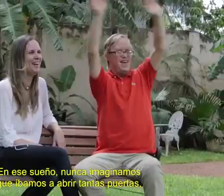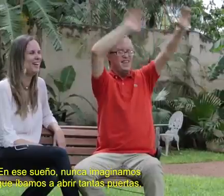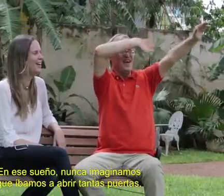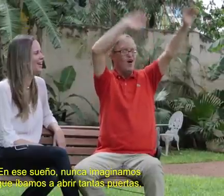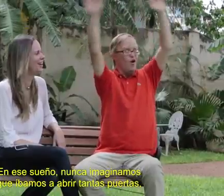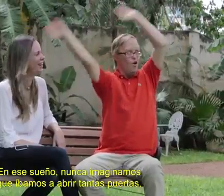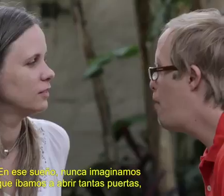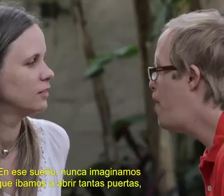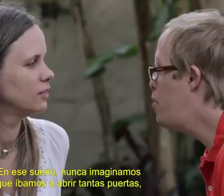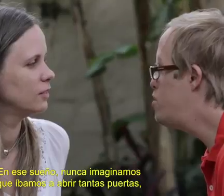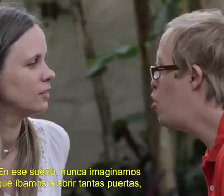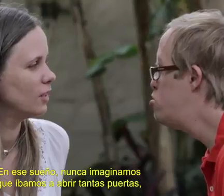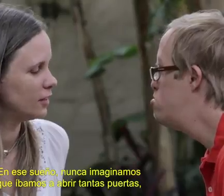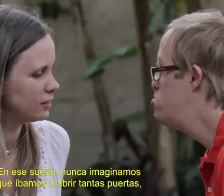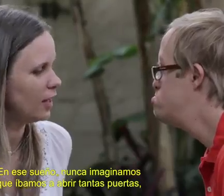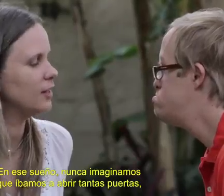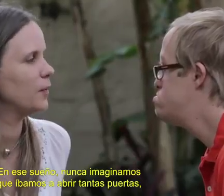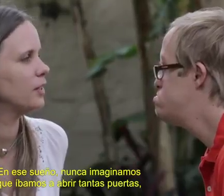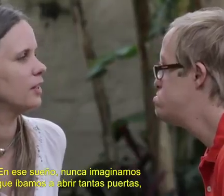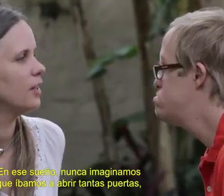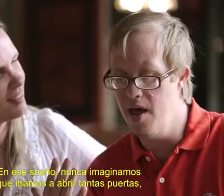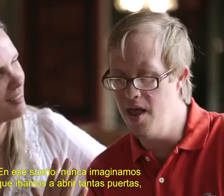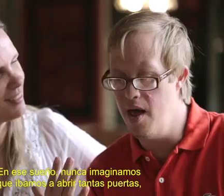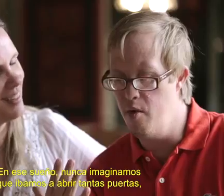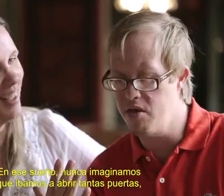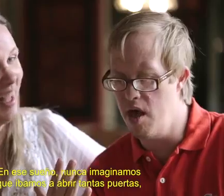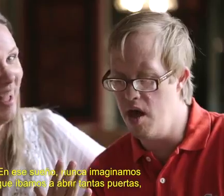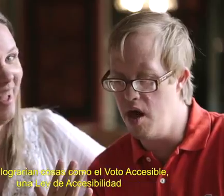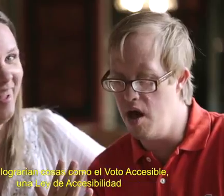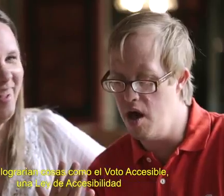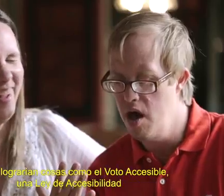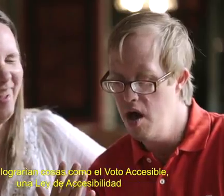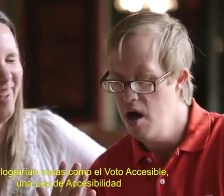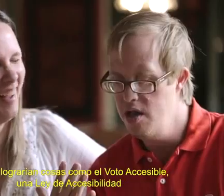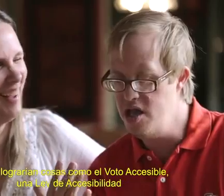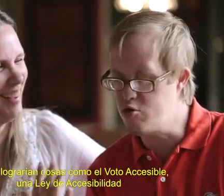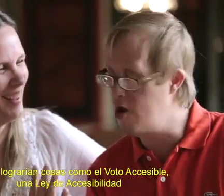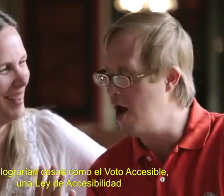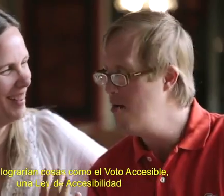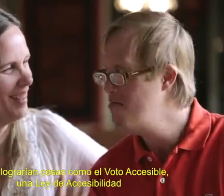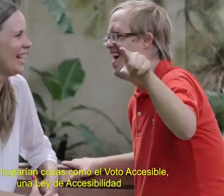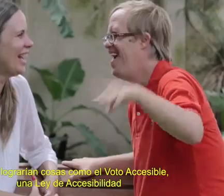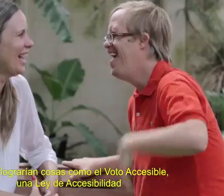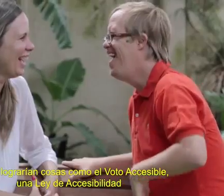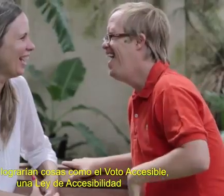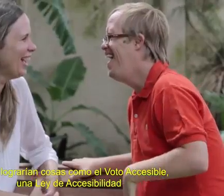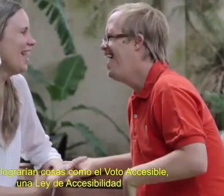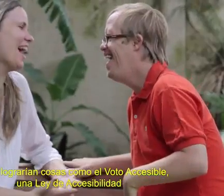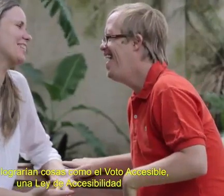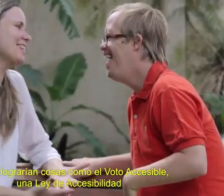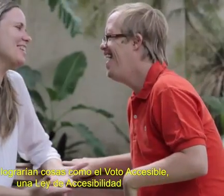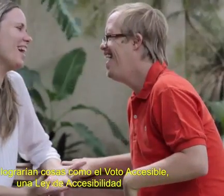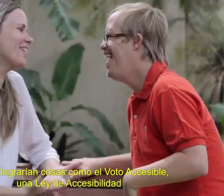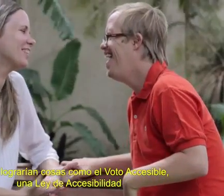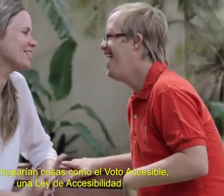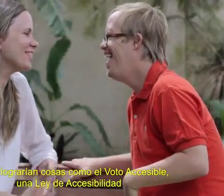ese sueño, nunca imaginamos que íbamos a abrir tantas puertas, que se lograrían cosas como el voto accesible, una